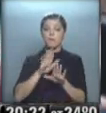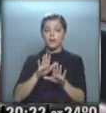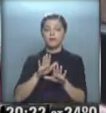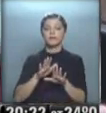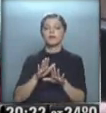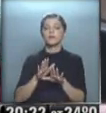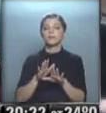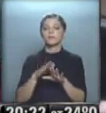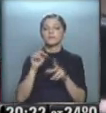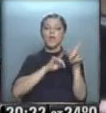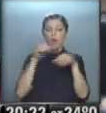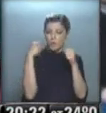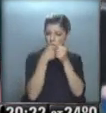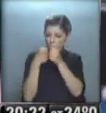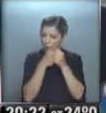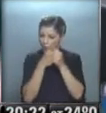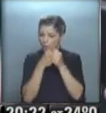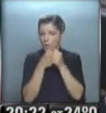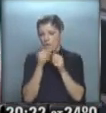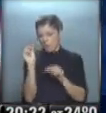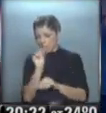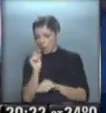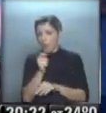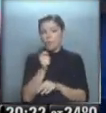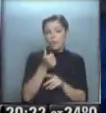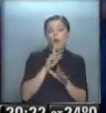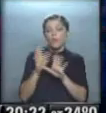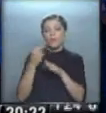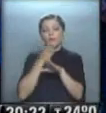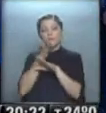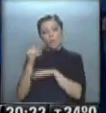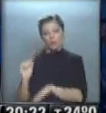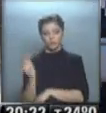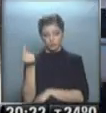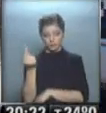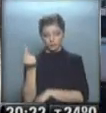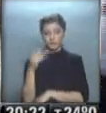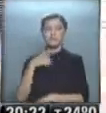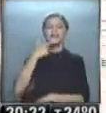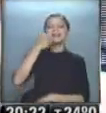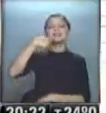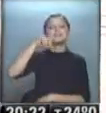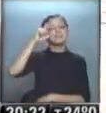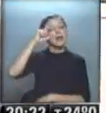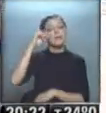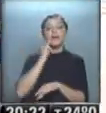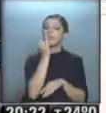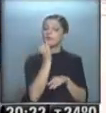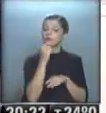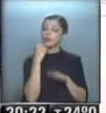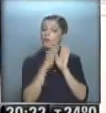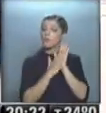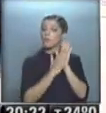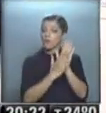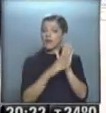o con traumatismos muy leves o contusiones. El SAME confirmó que el total de heridos fue de